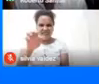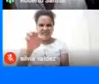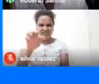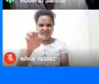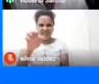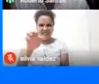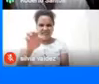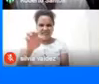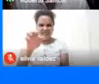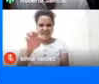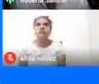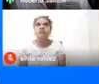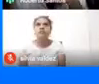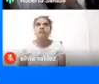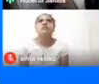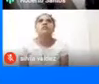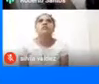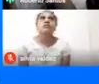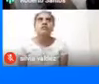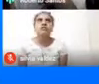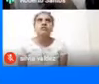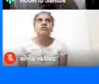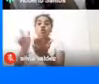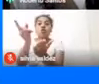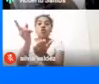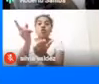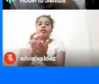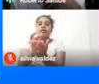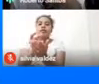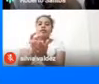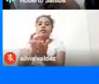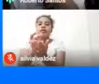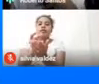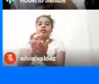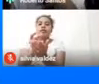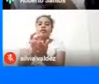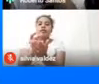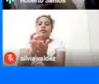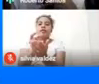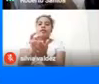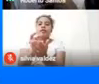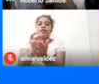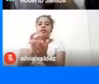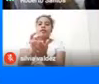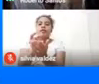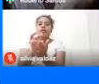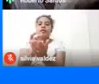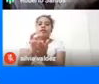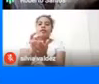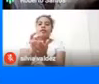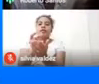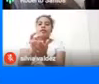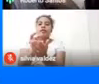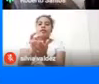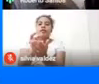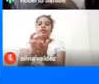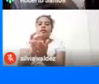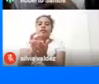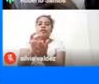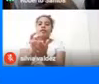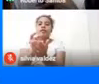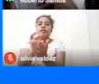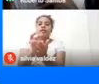El sitio Ese lugar Encontrado En Usmo En la hacienda Del Carmen Es uno De los